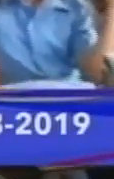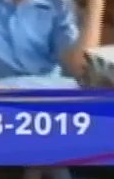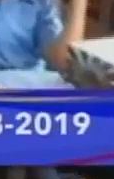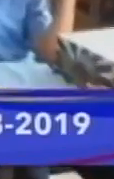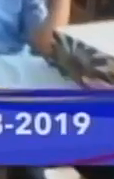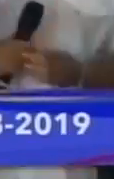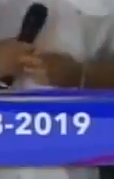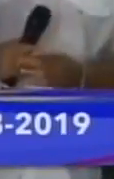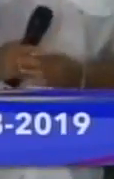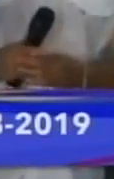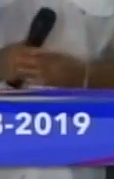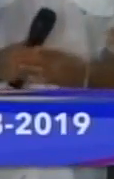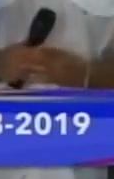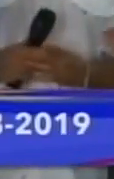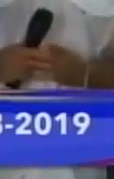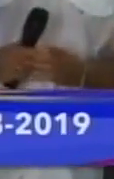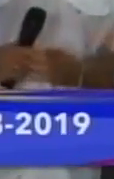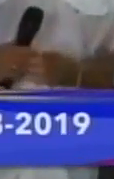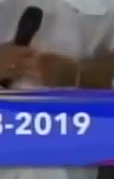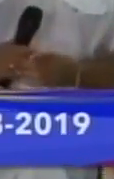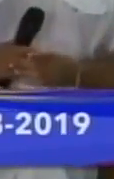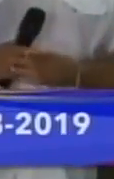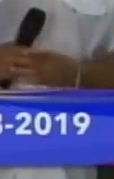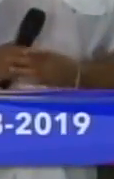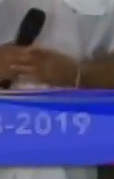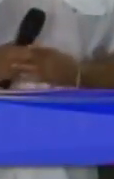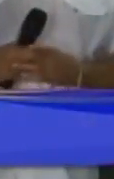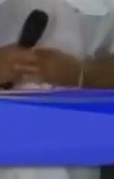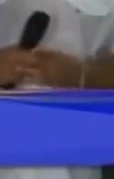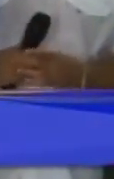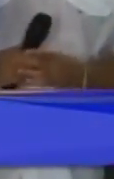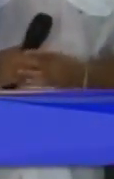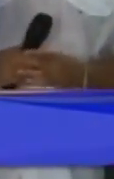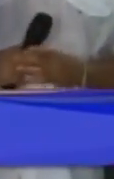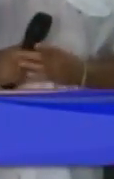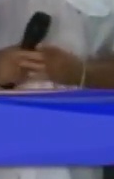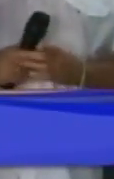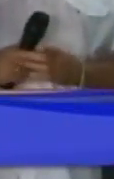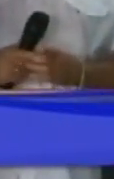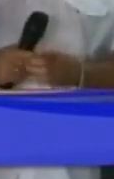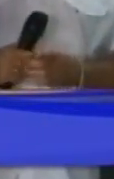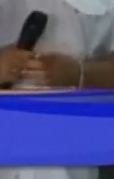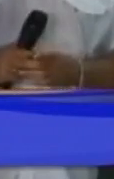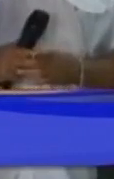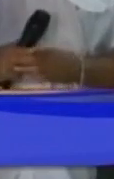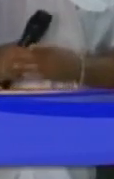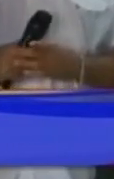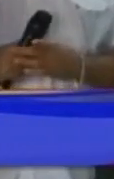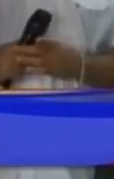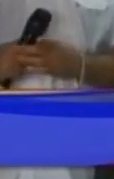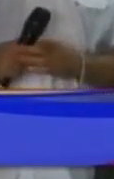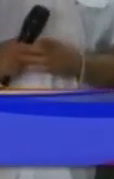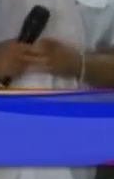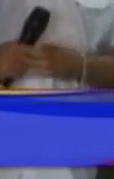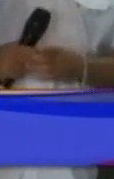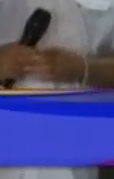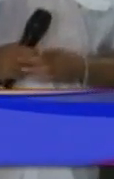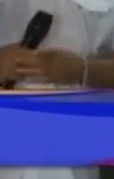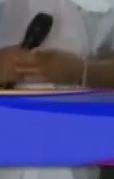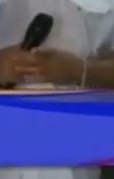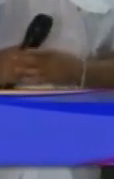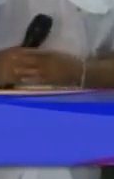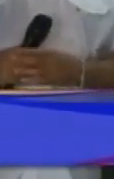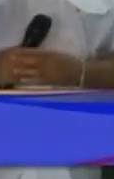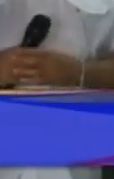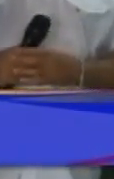Ciudad Belén, la revolución bolivariana está construyendo 23 nuevas instituciones educativas en el estado Miranda, en todos los municipios. Esta